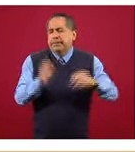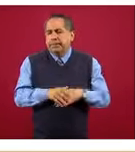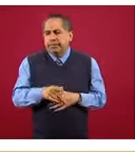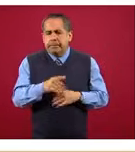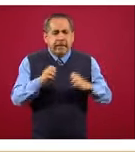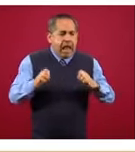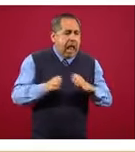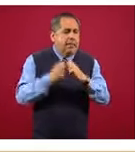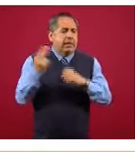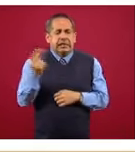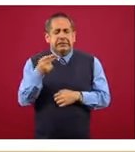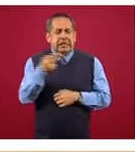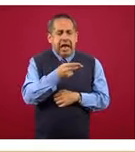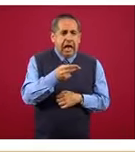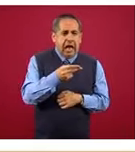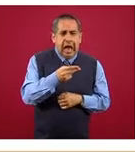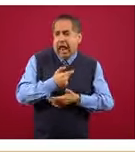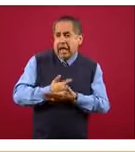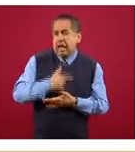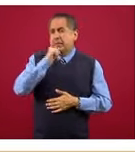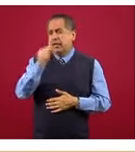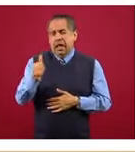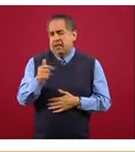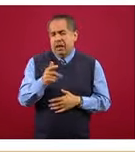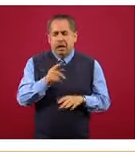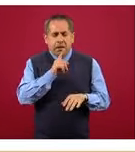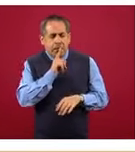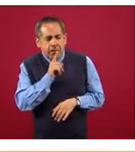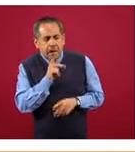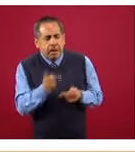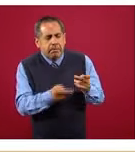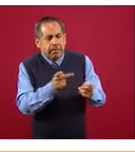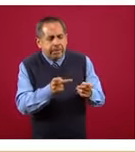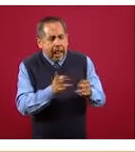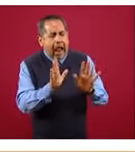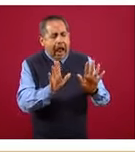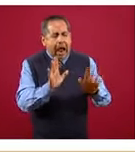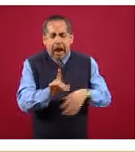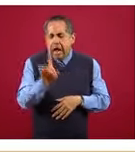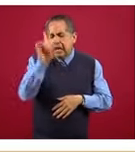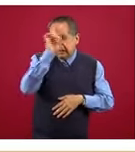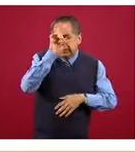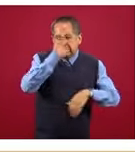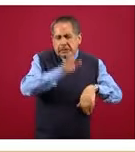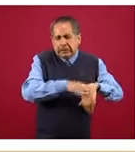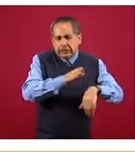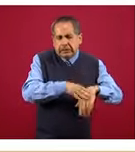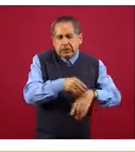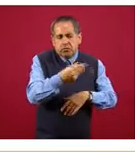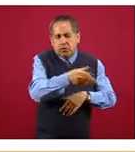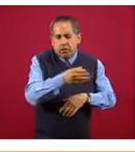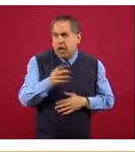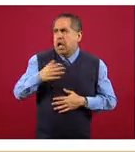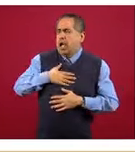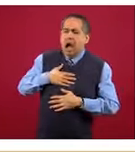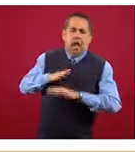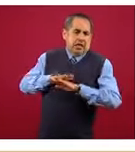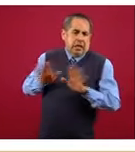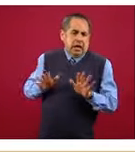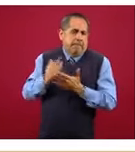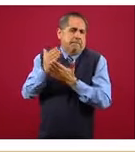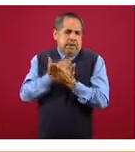una urgencia sentida que no sea real, que a través de un interrogatorio y de alguna asesoría médica a distancia pueda resolver si